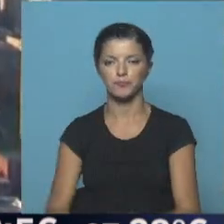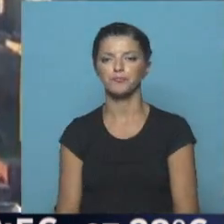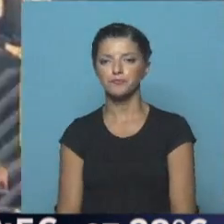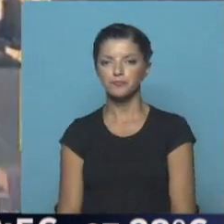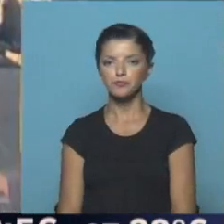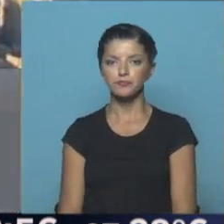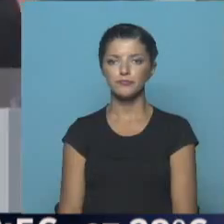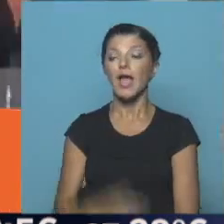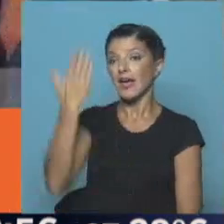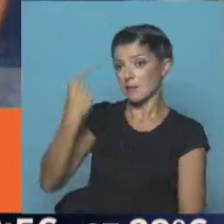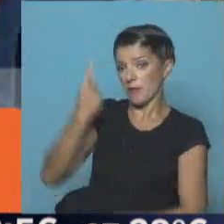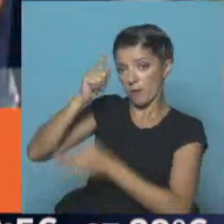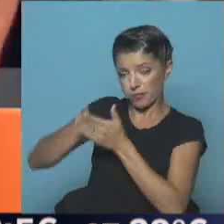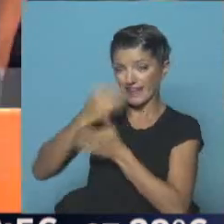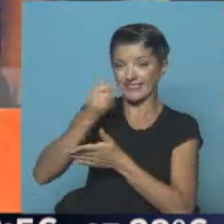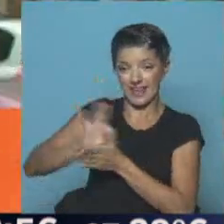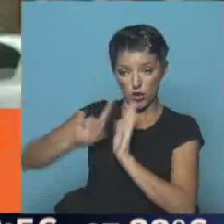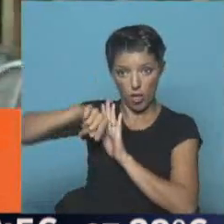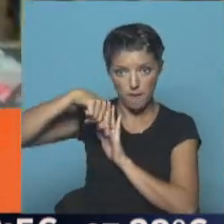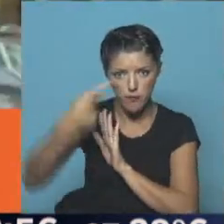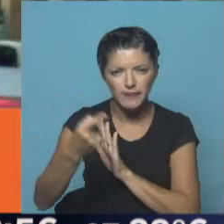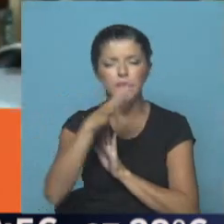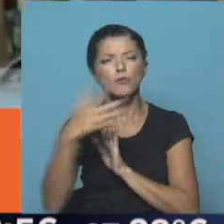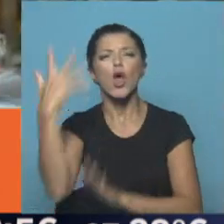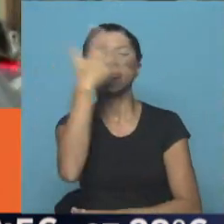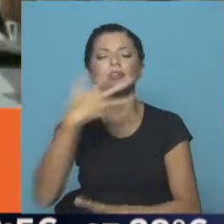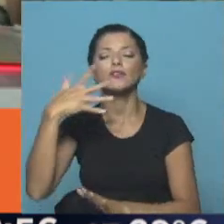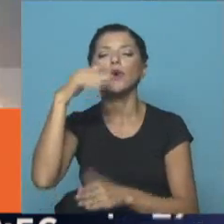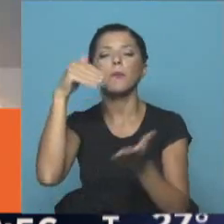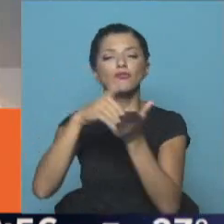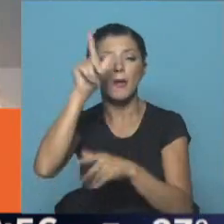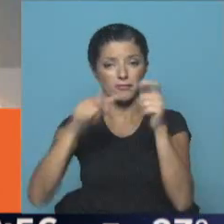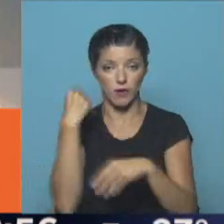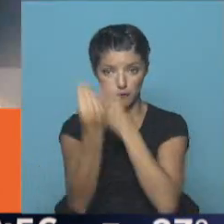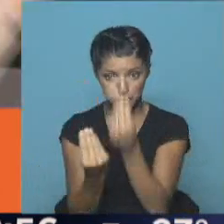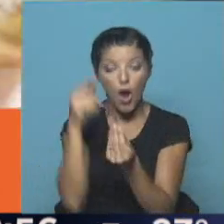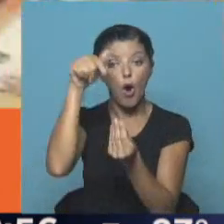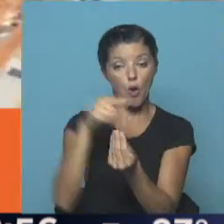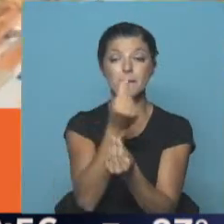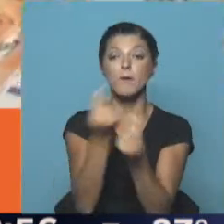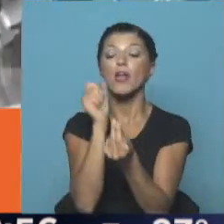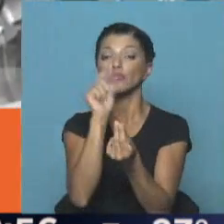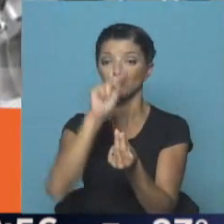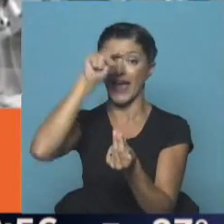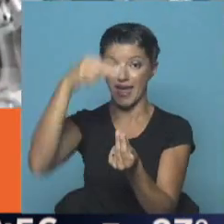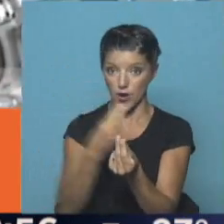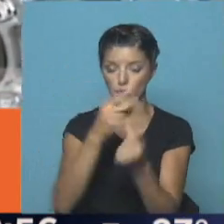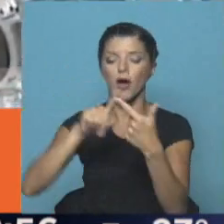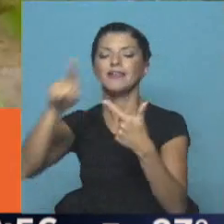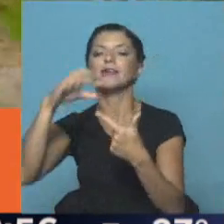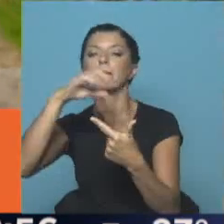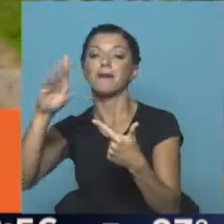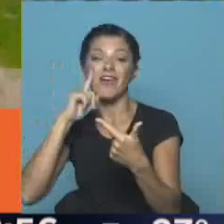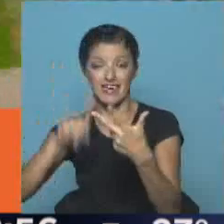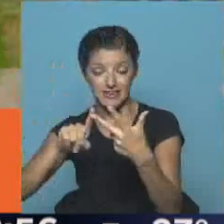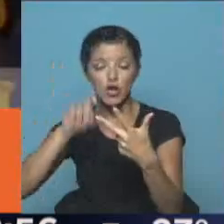60 años después, con una población cercana a los 500 millones de personas, el euro como moneda común y un Producto Bruto Interno